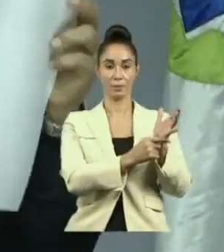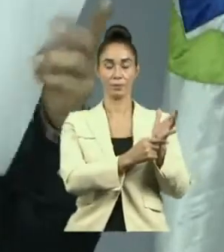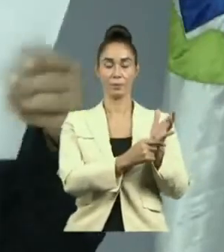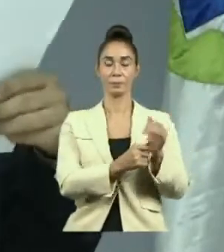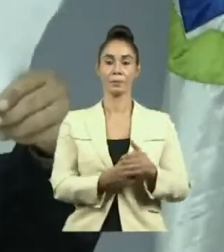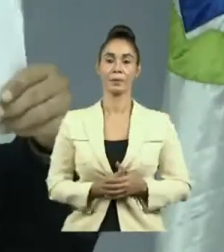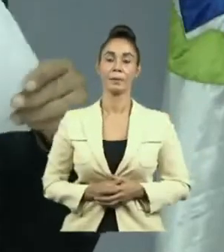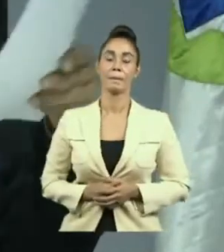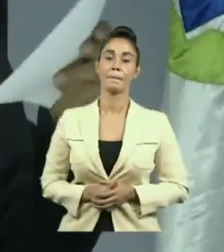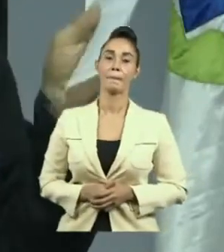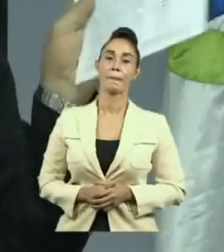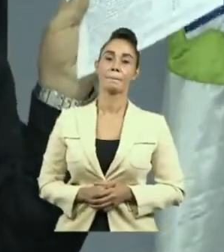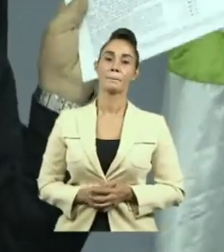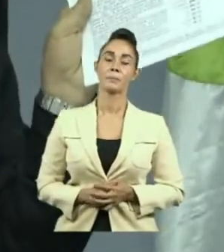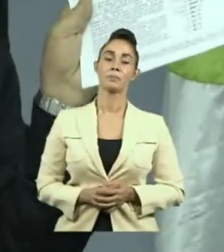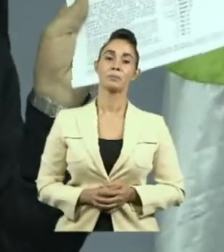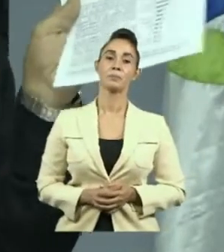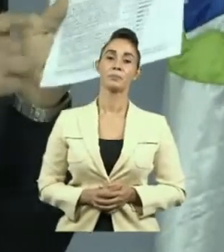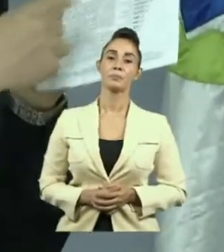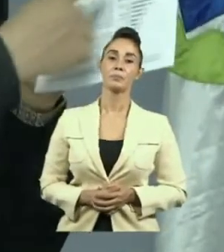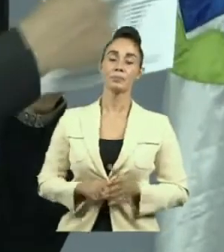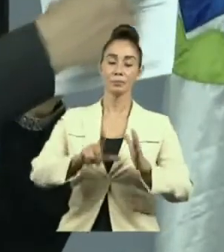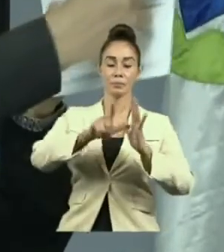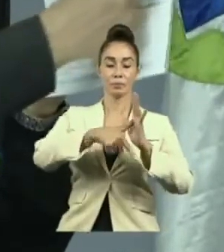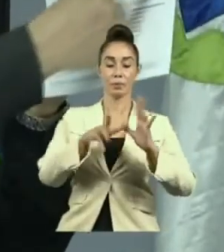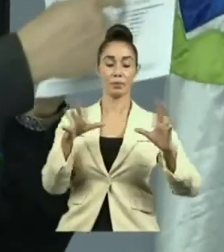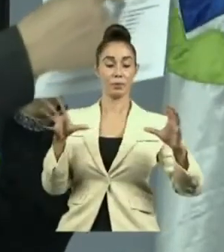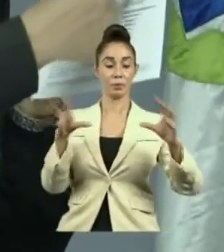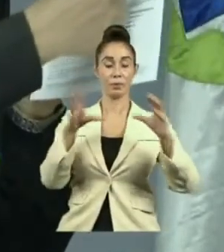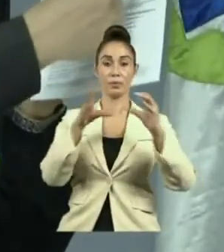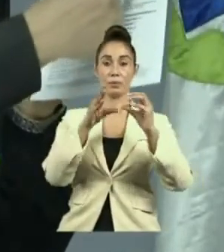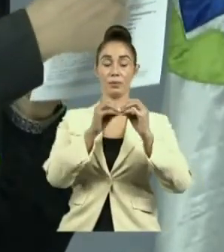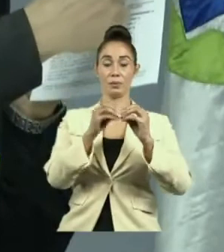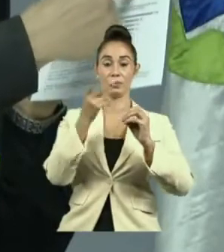prácticamente estarán al mismo nivel